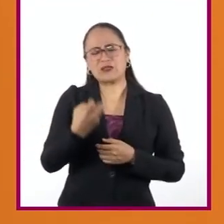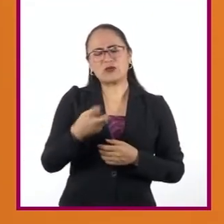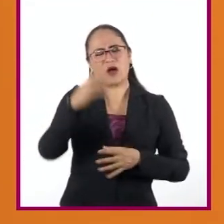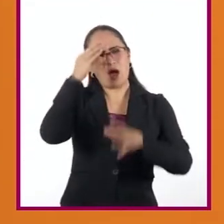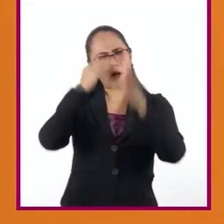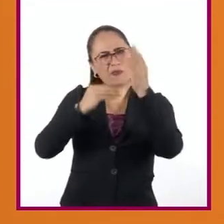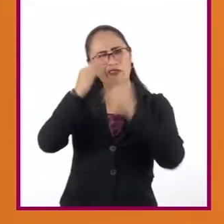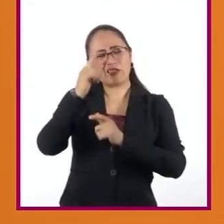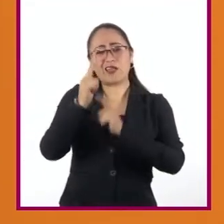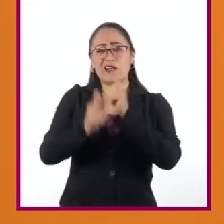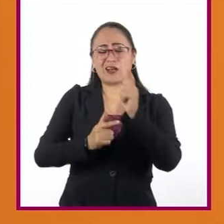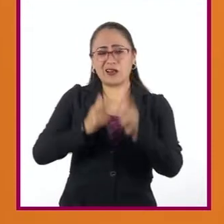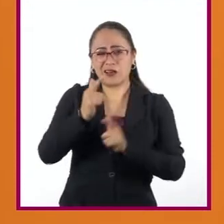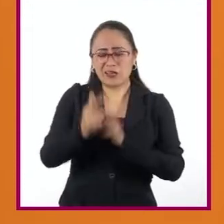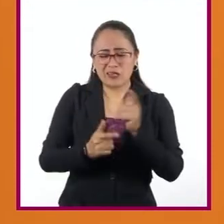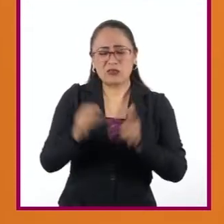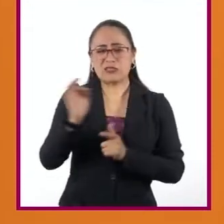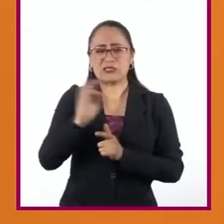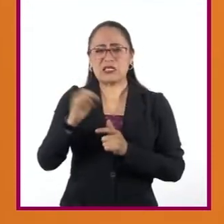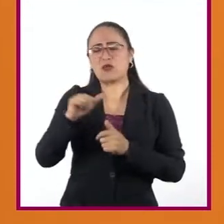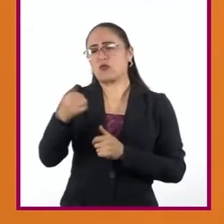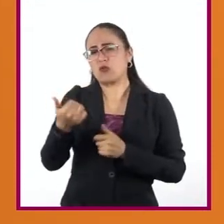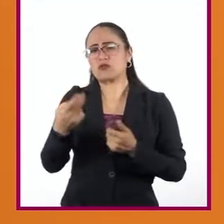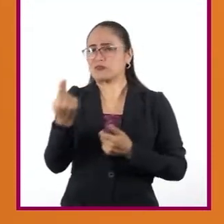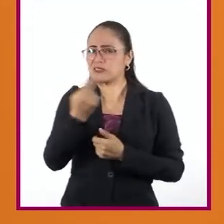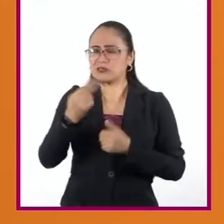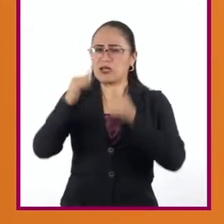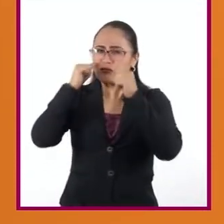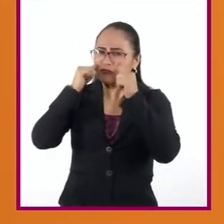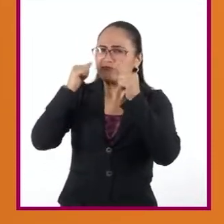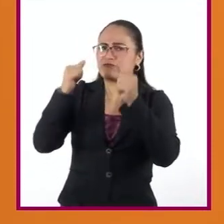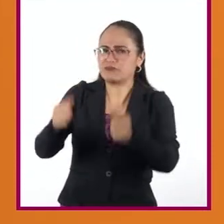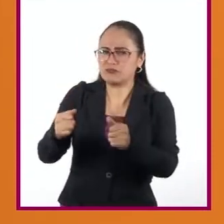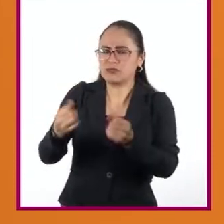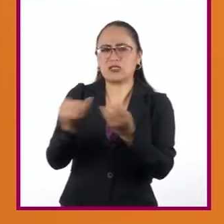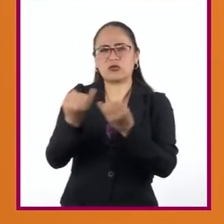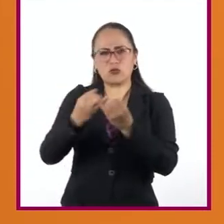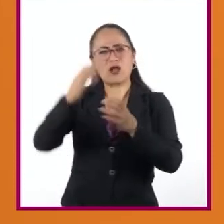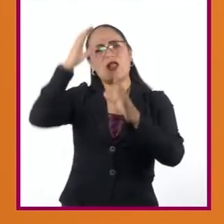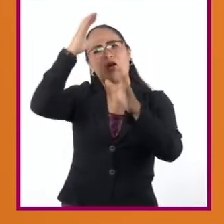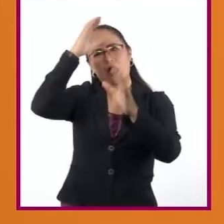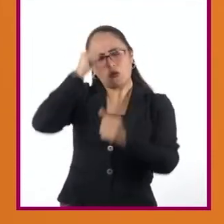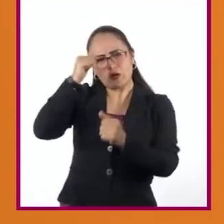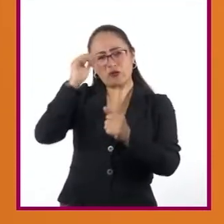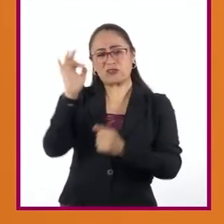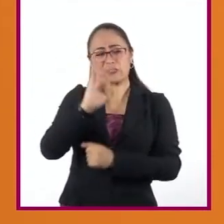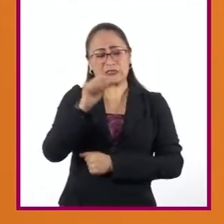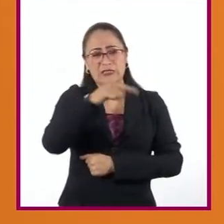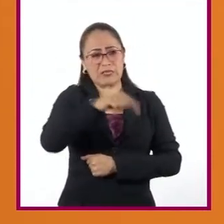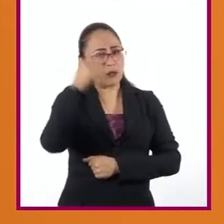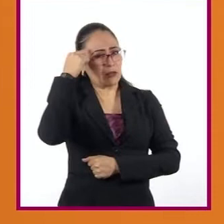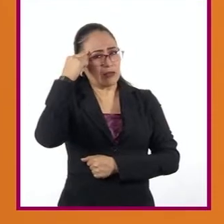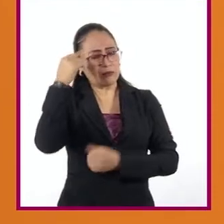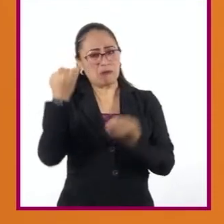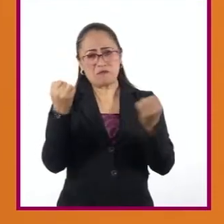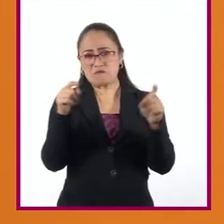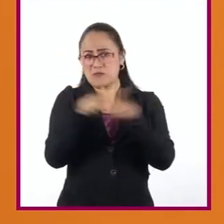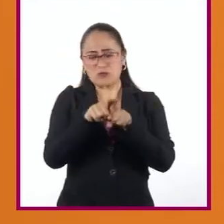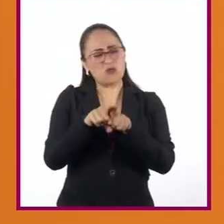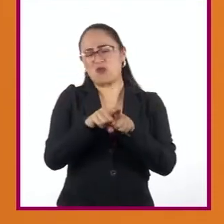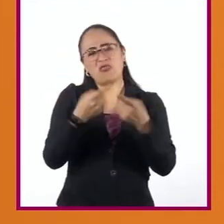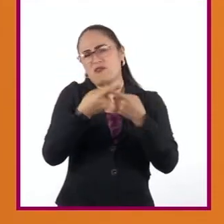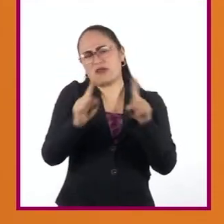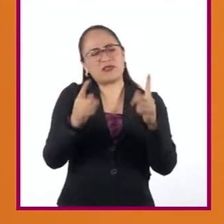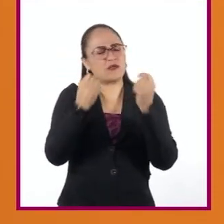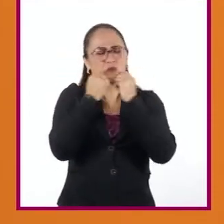entender la importancia de escuchar a los demás, para llegar a acuerdos, aún con quienes piensan diferente a nosotros. Es por